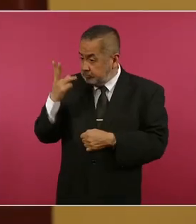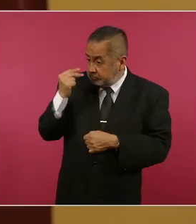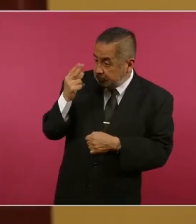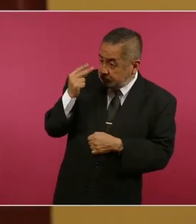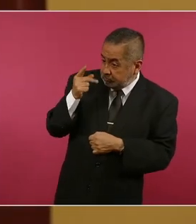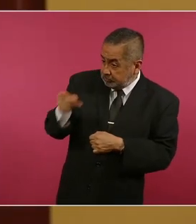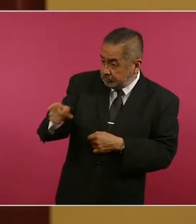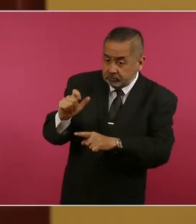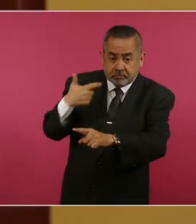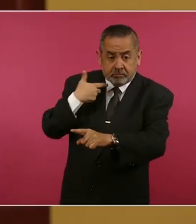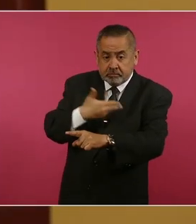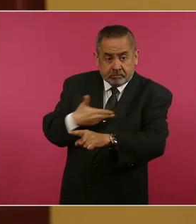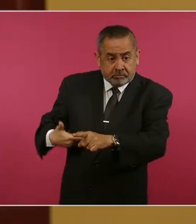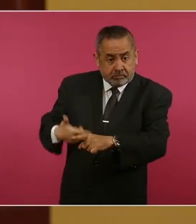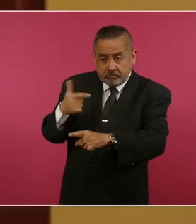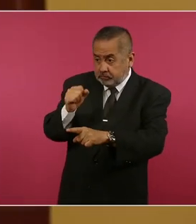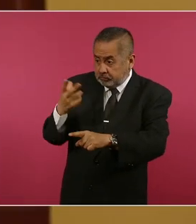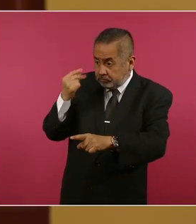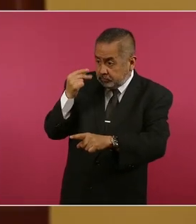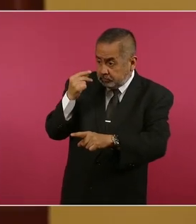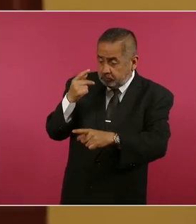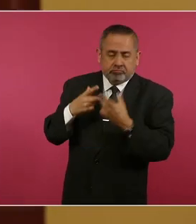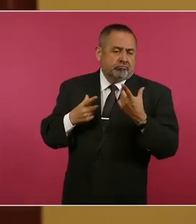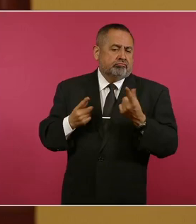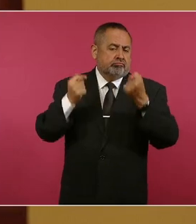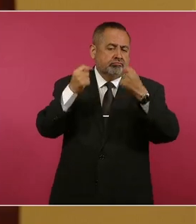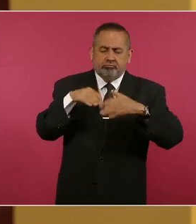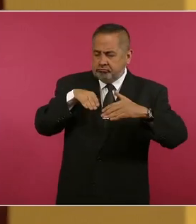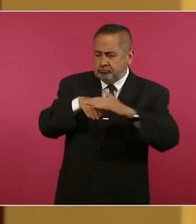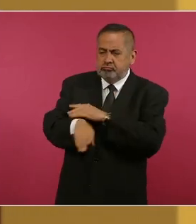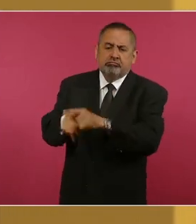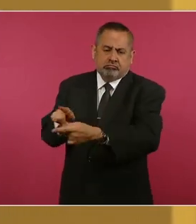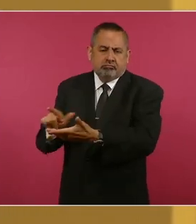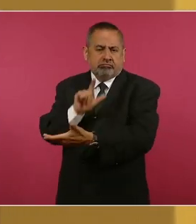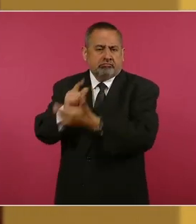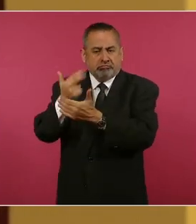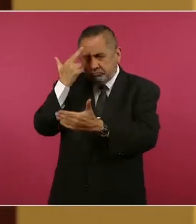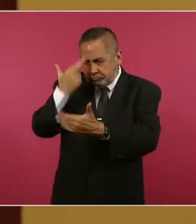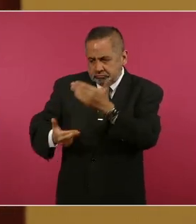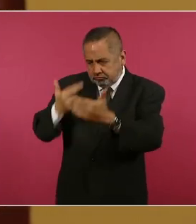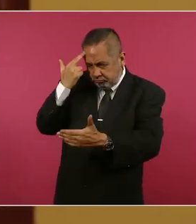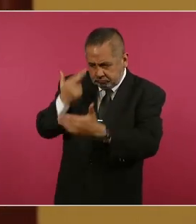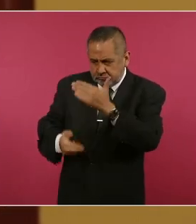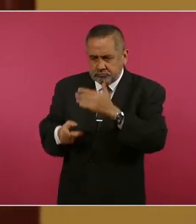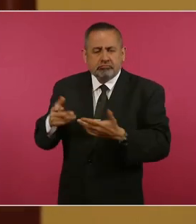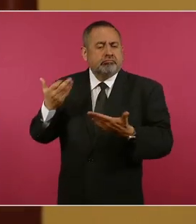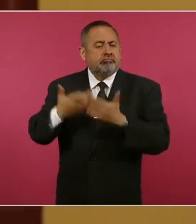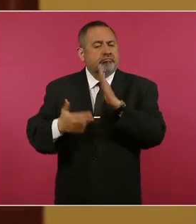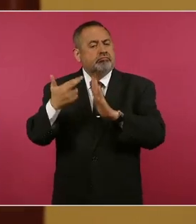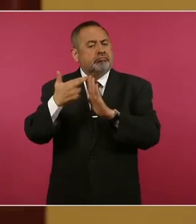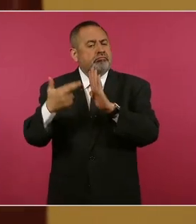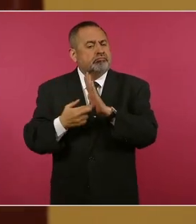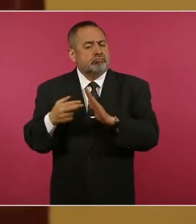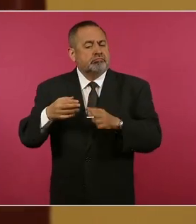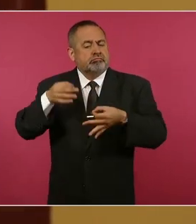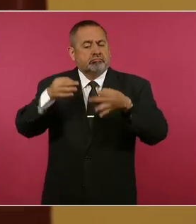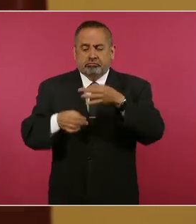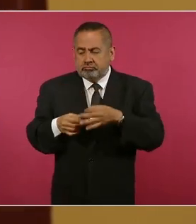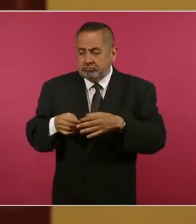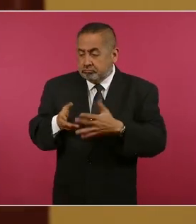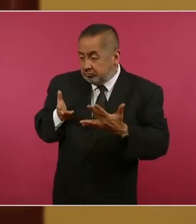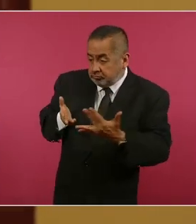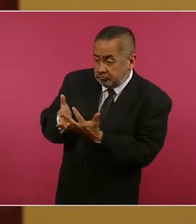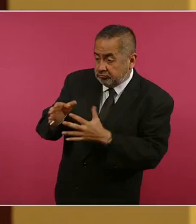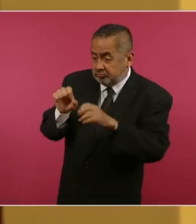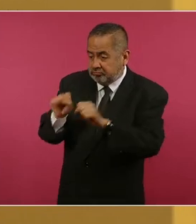al expresidente Glass, quien tiene cargos de todo tipo y no obedecer las normas diplomáticas, dejará grandes cambios en la